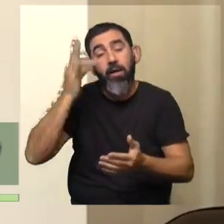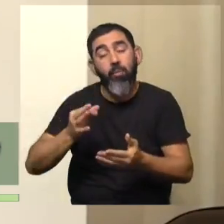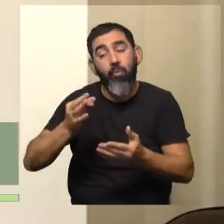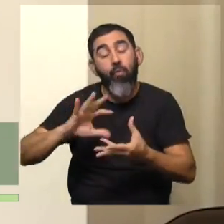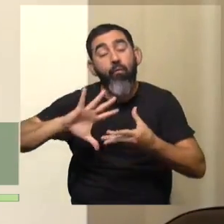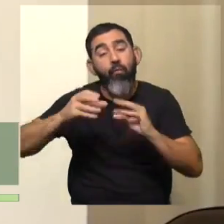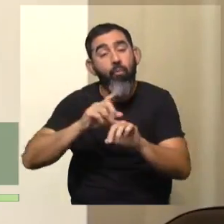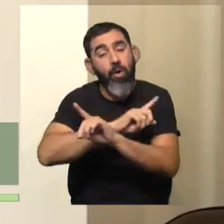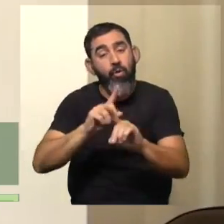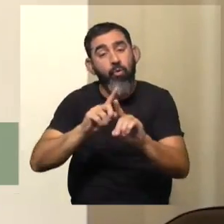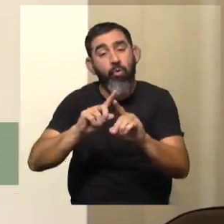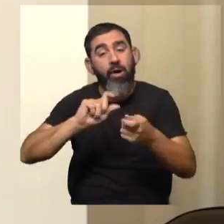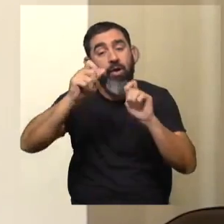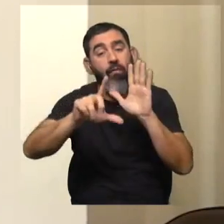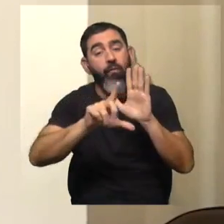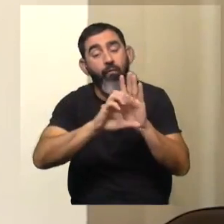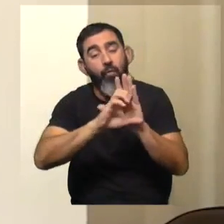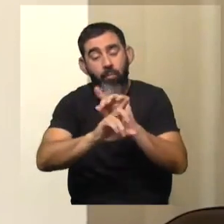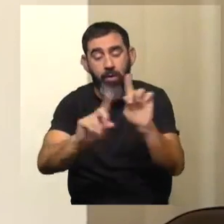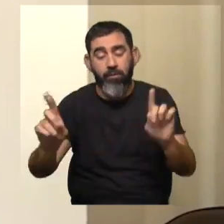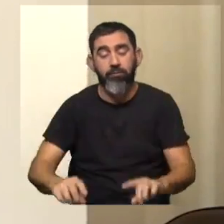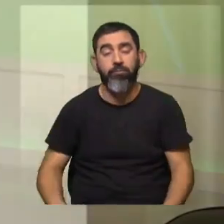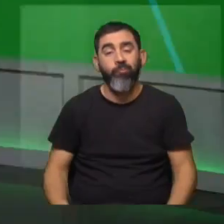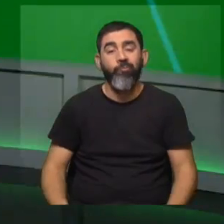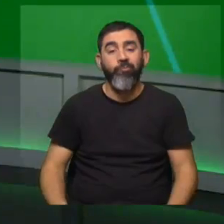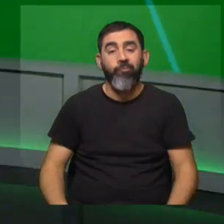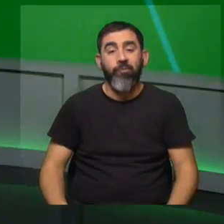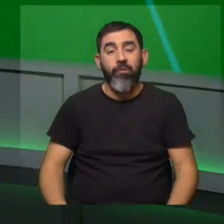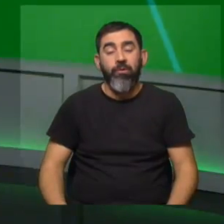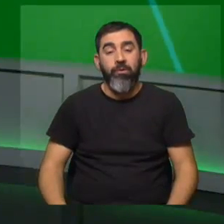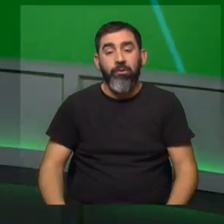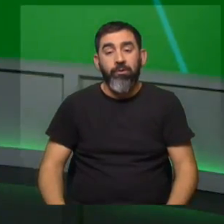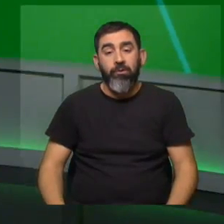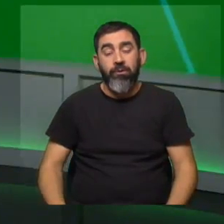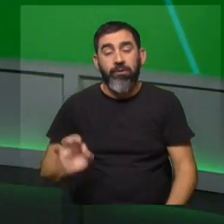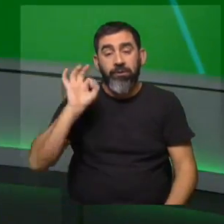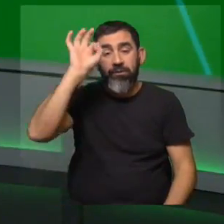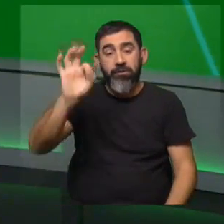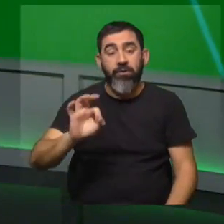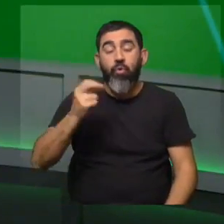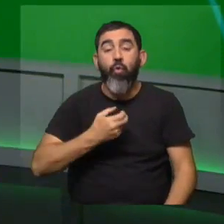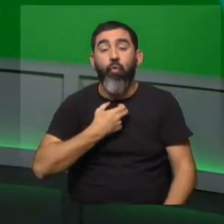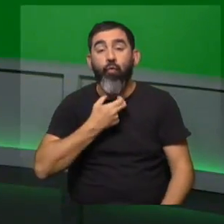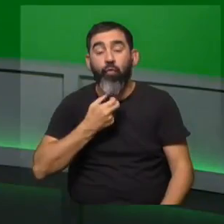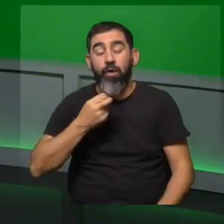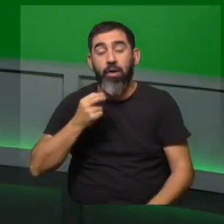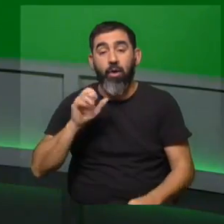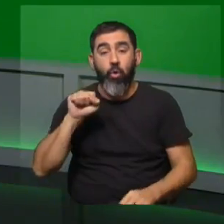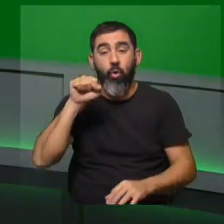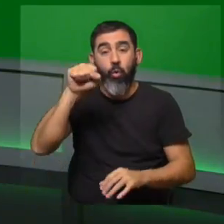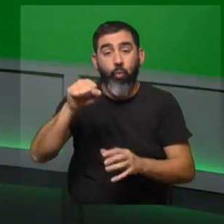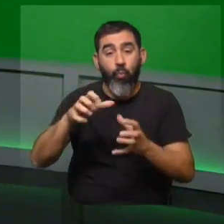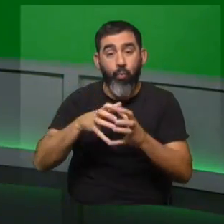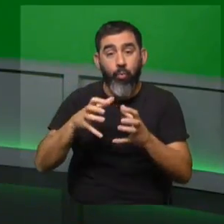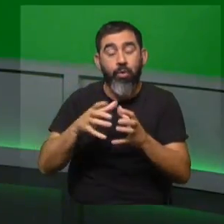la forma no es ir por una reforma constitucional y en ese marco el senador Oscar Andrade que es el referente del partido comunista